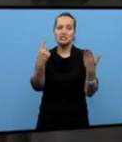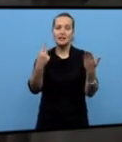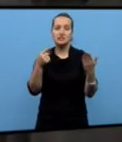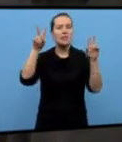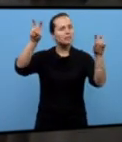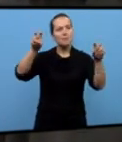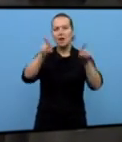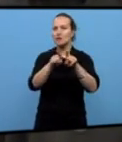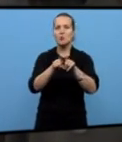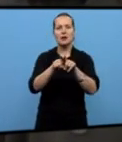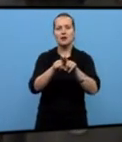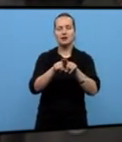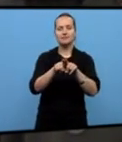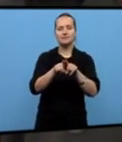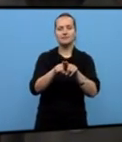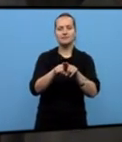es el tema